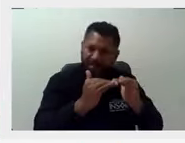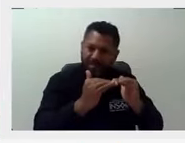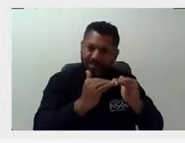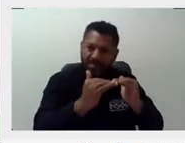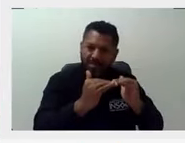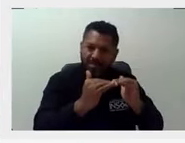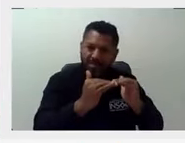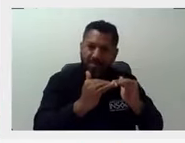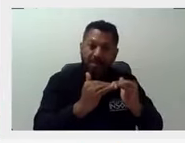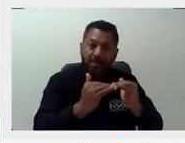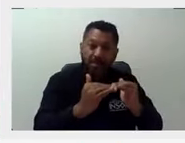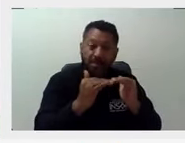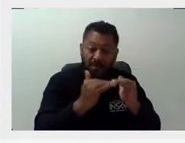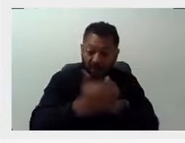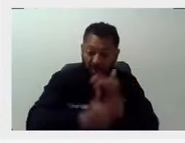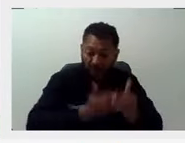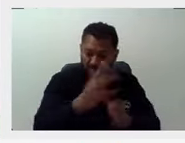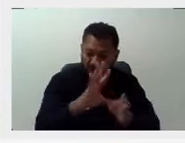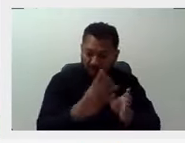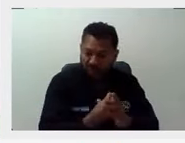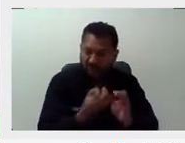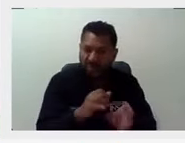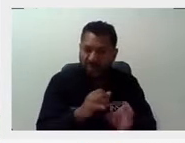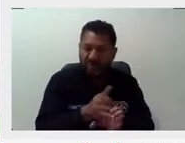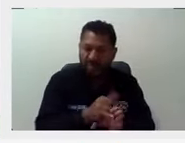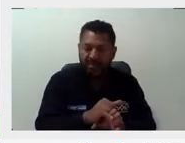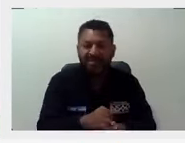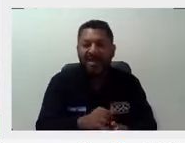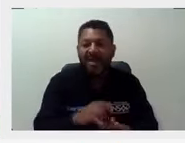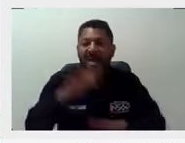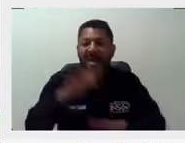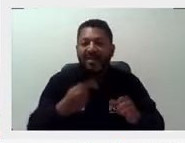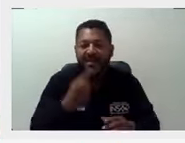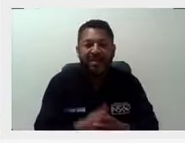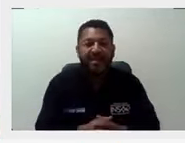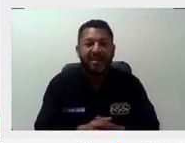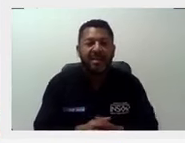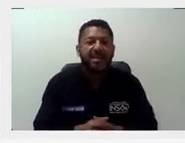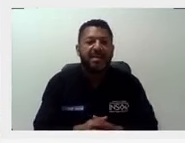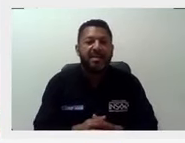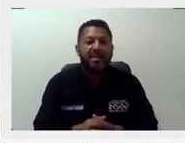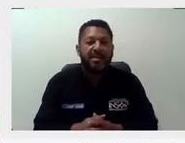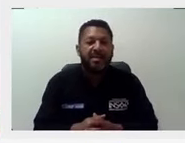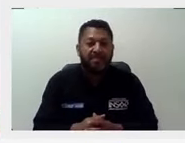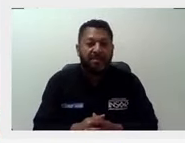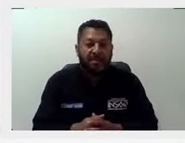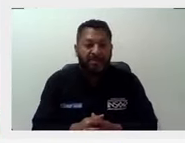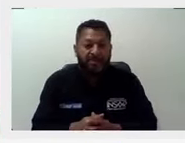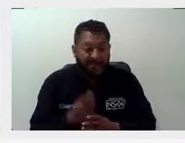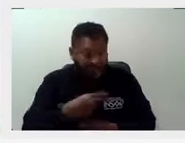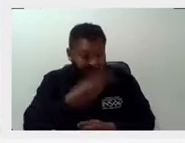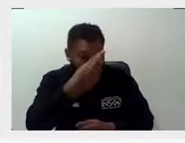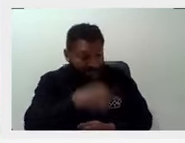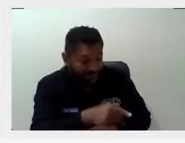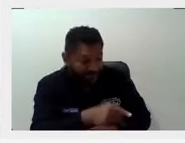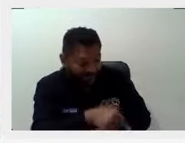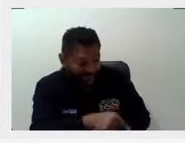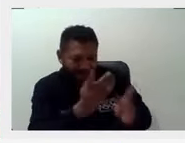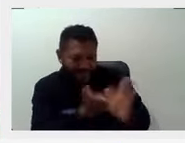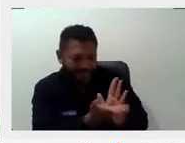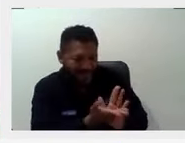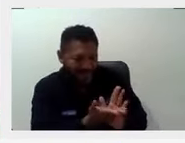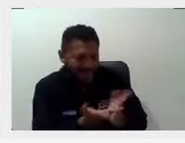dando bien el proceso de inclusión, porque a veces cuando nos dicen, es que mira, él no está dando, yo sí creo que él no puede estar acá,